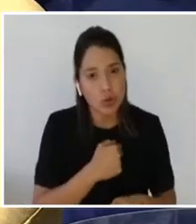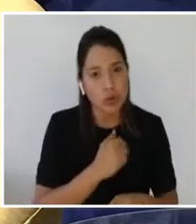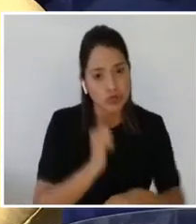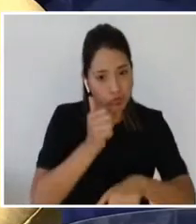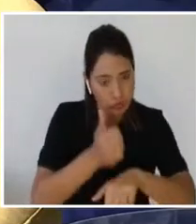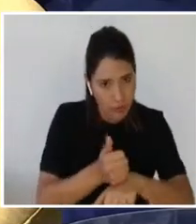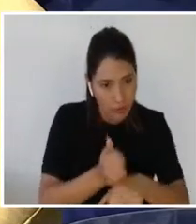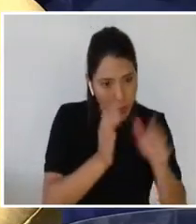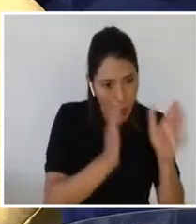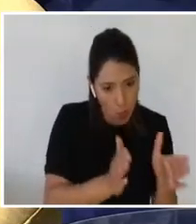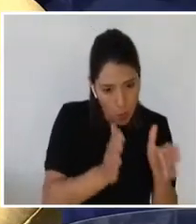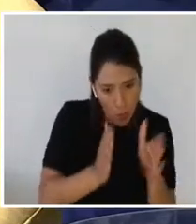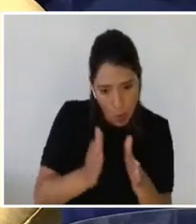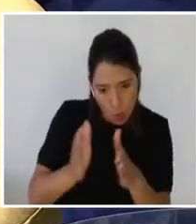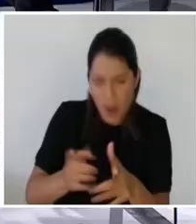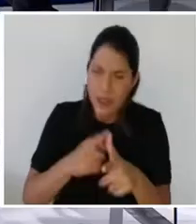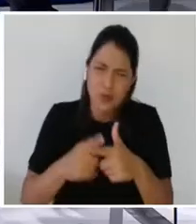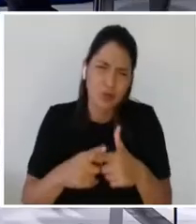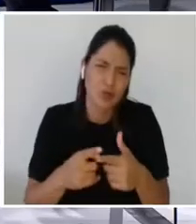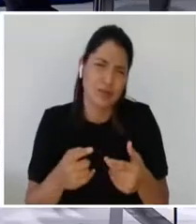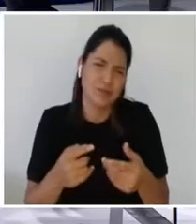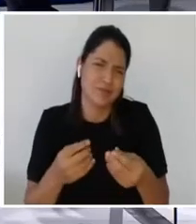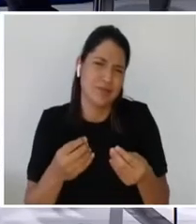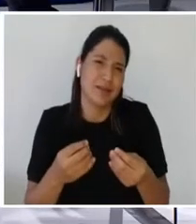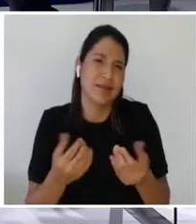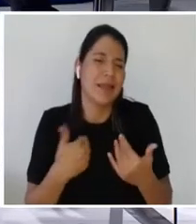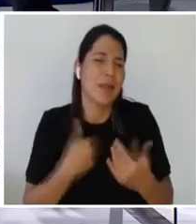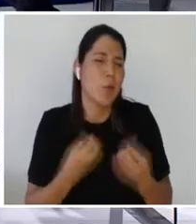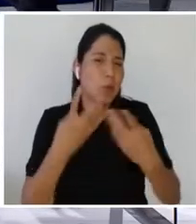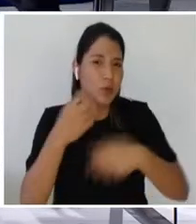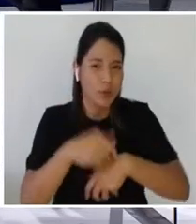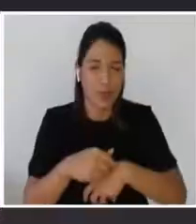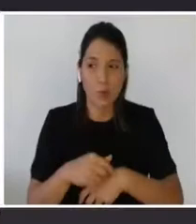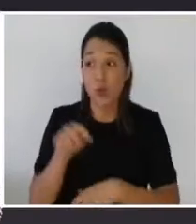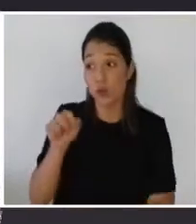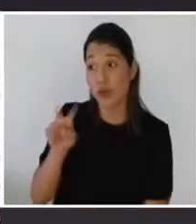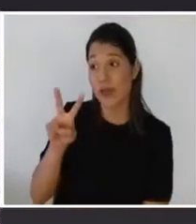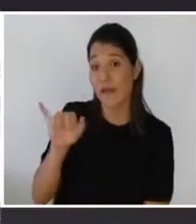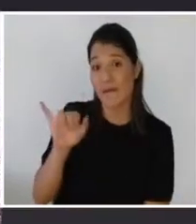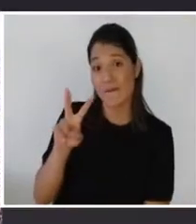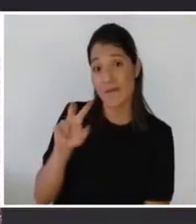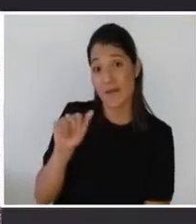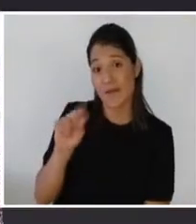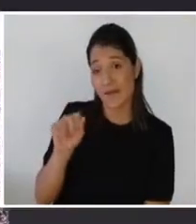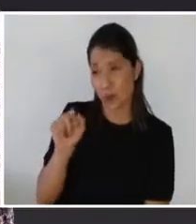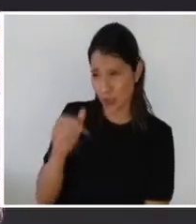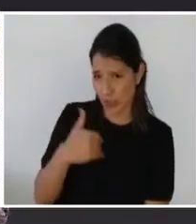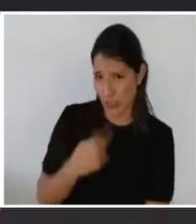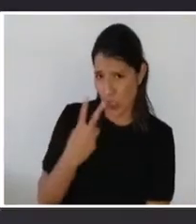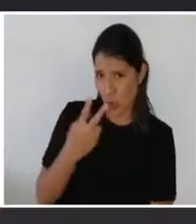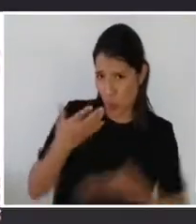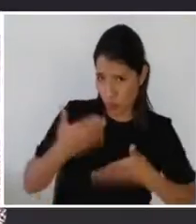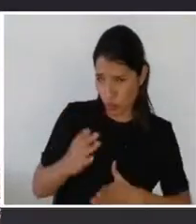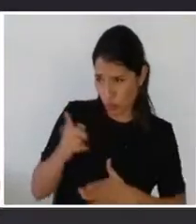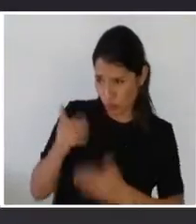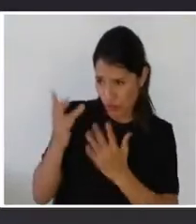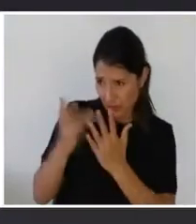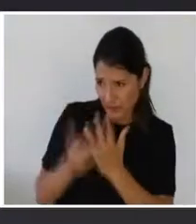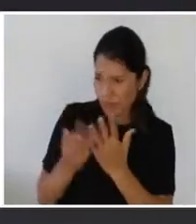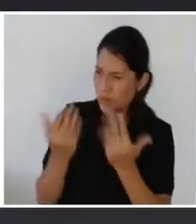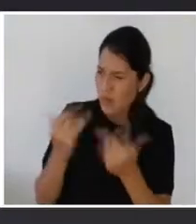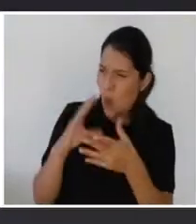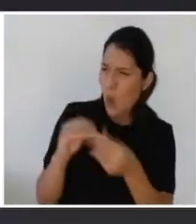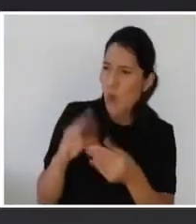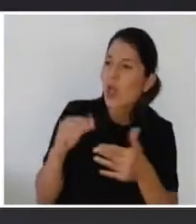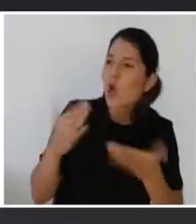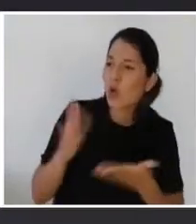más bien sobra. Excelente. Bueno, Viviana, en tu caso, si no me equivoco, tenés dos hijos, estás casada. Sí. Contanos cuál es tu dinámica. Ok,